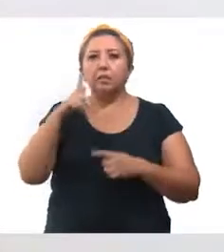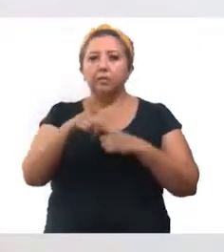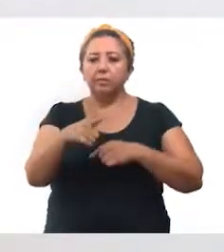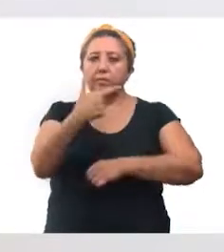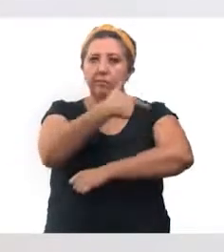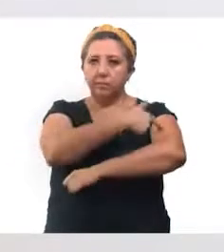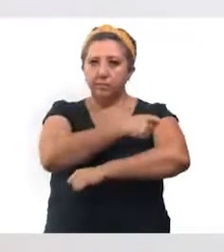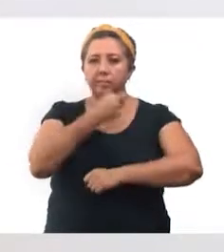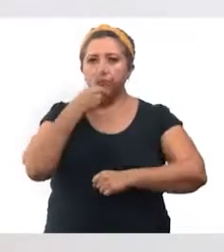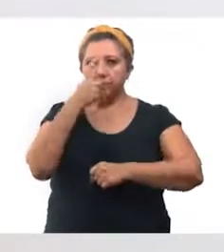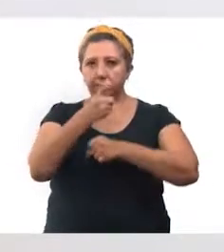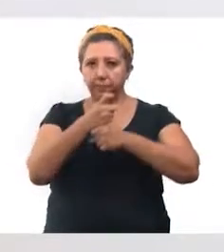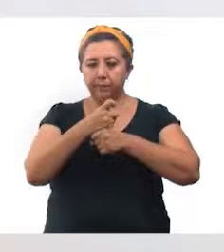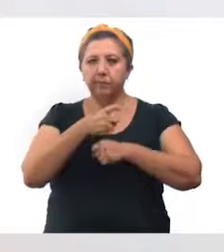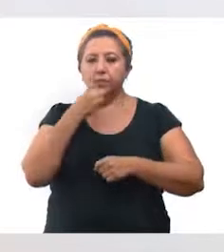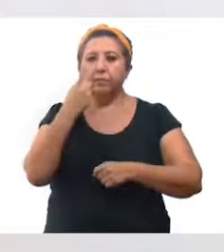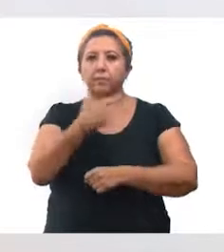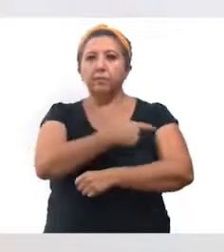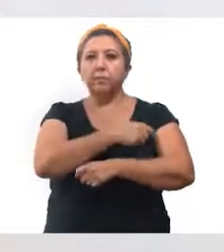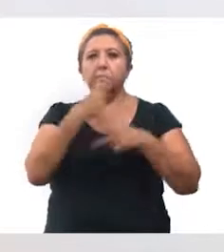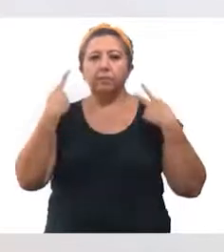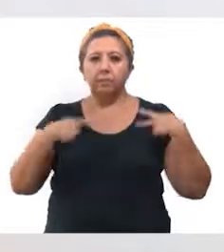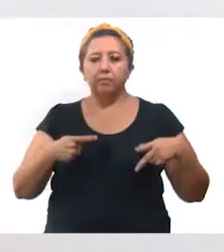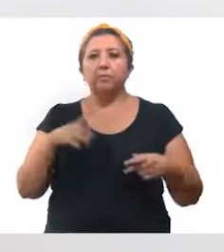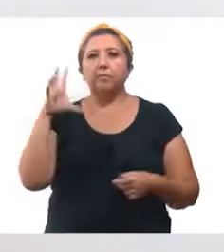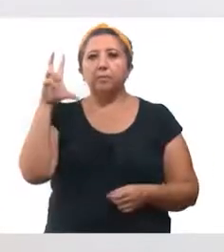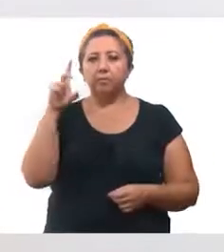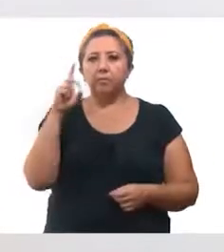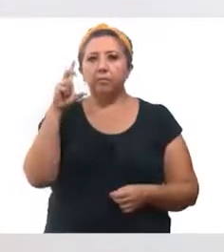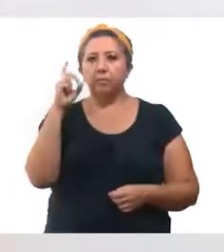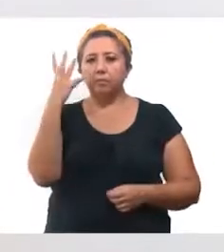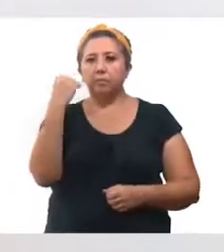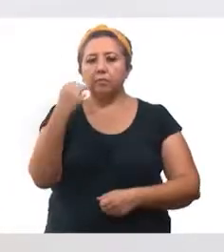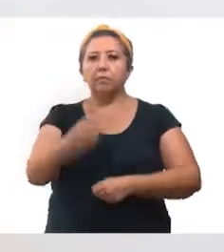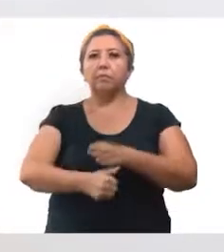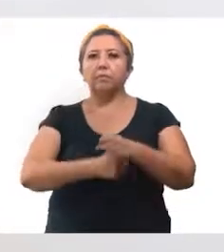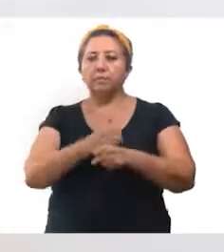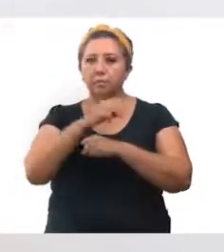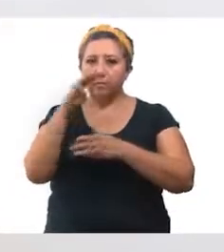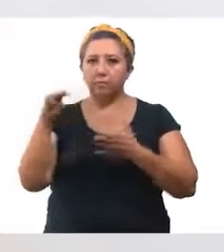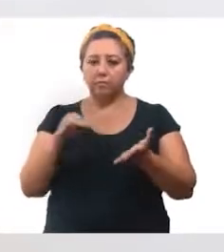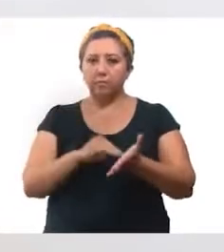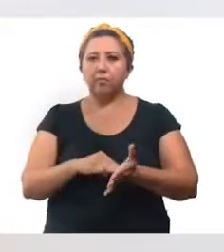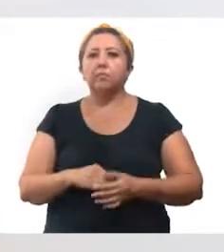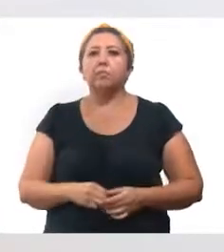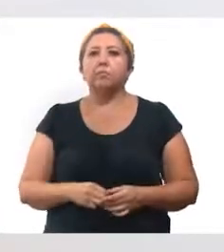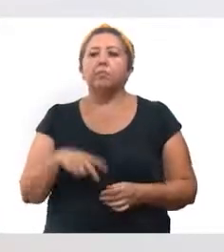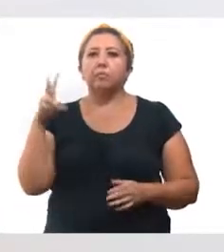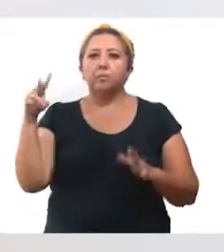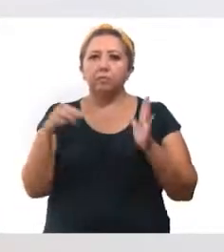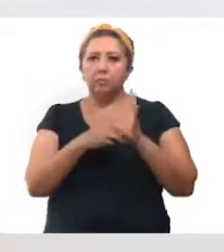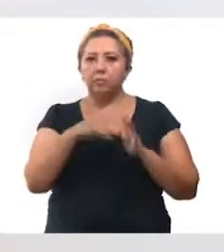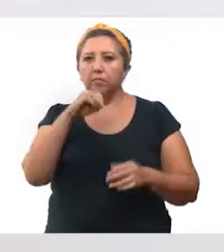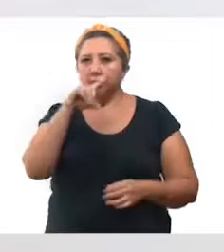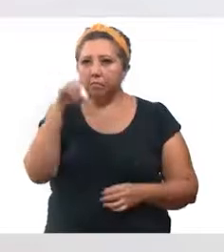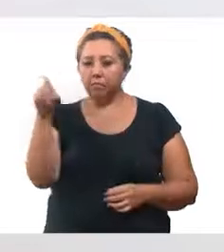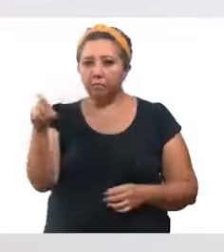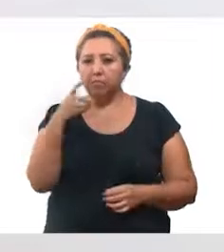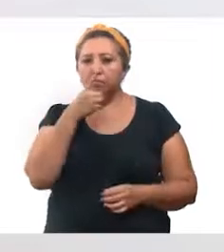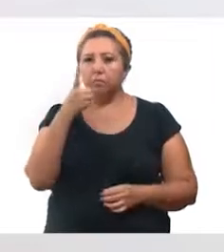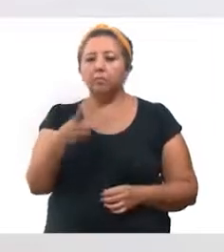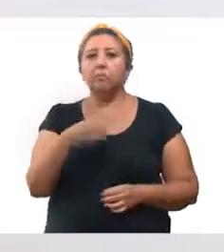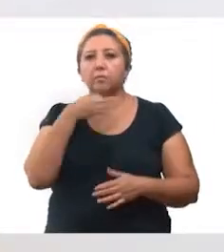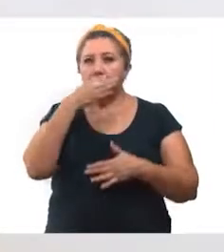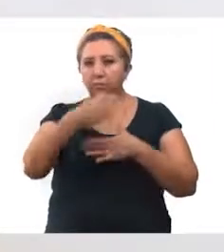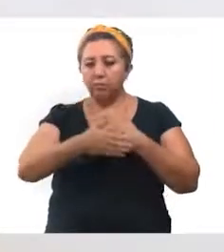con la aplicación de las primeras dosis de personas de 30 a 39 años en Mérida. 2.100 dosis se darán a